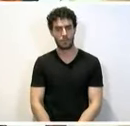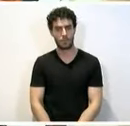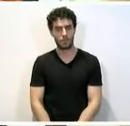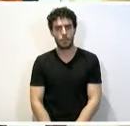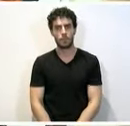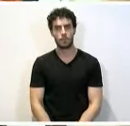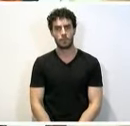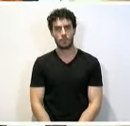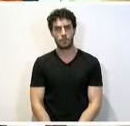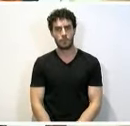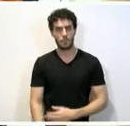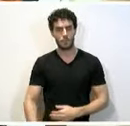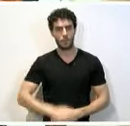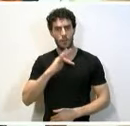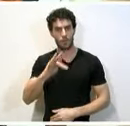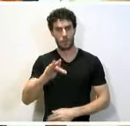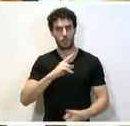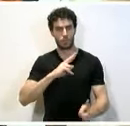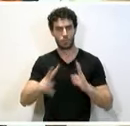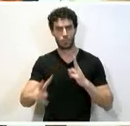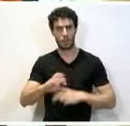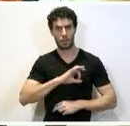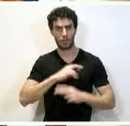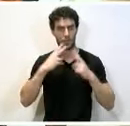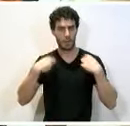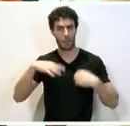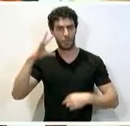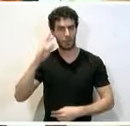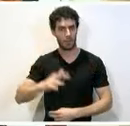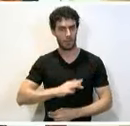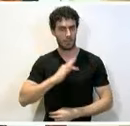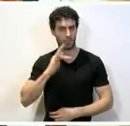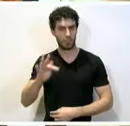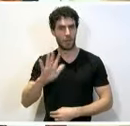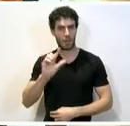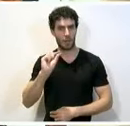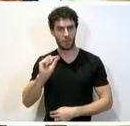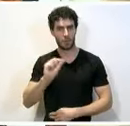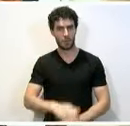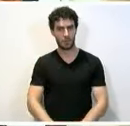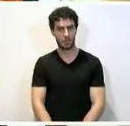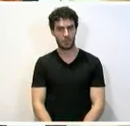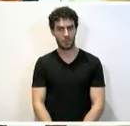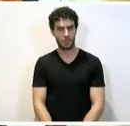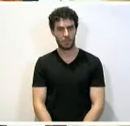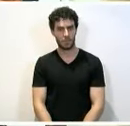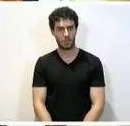Para turno de réplica de la señora diputada, tiene la palabra por tiempo máximo de 5 minutos.